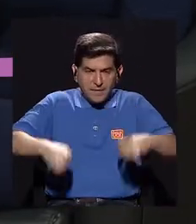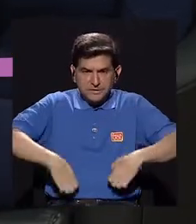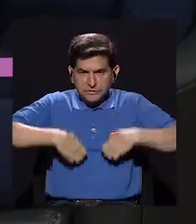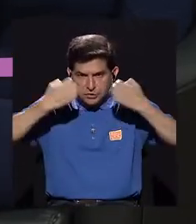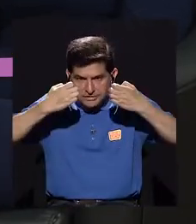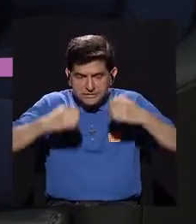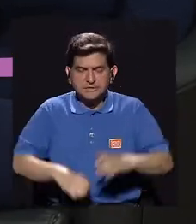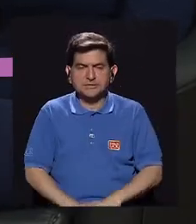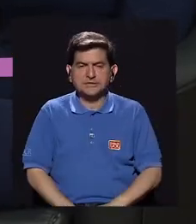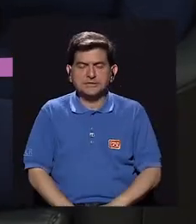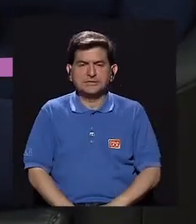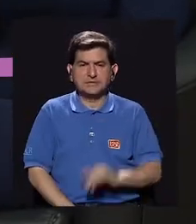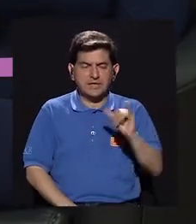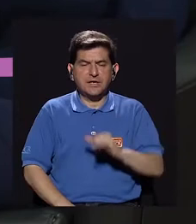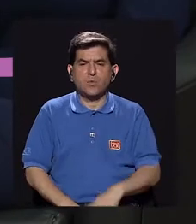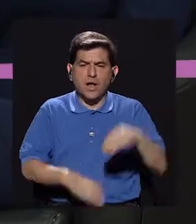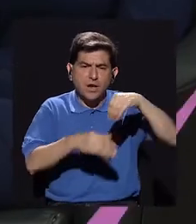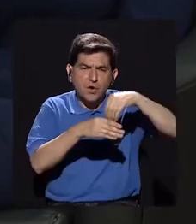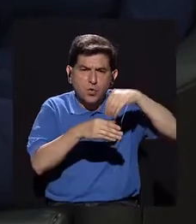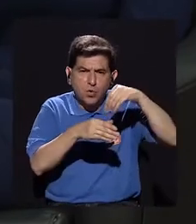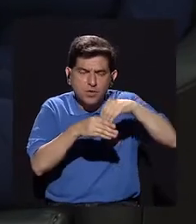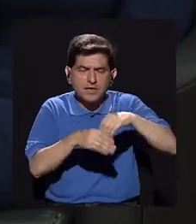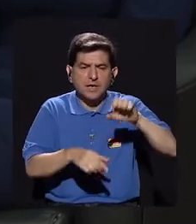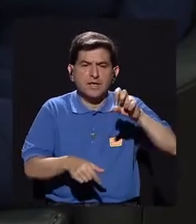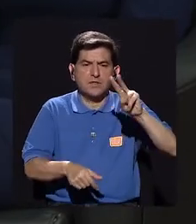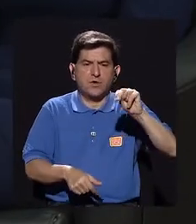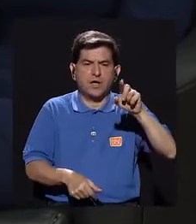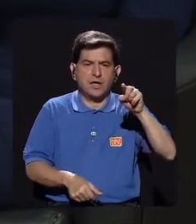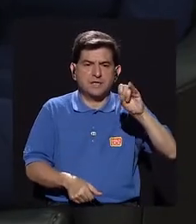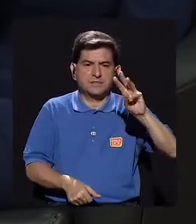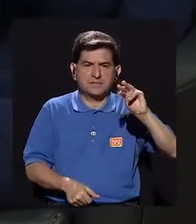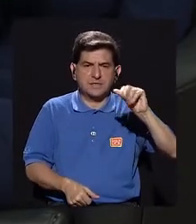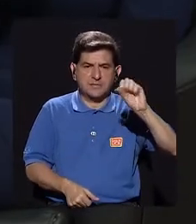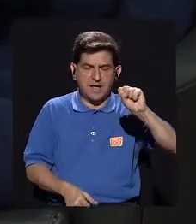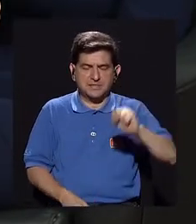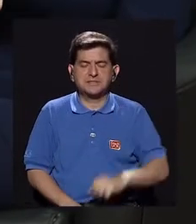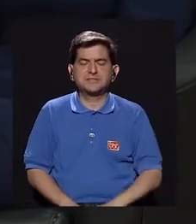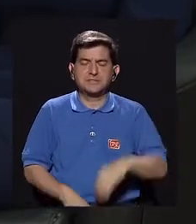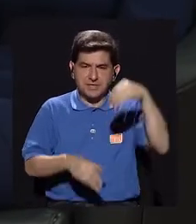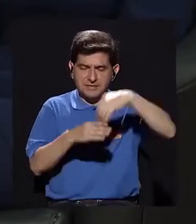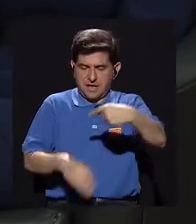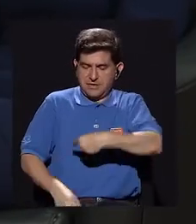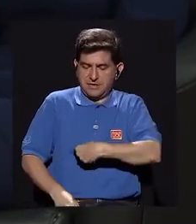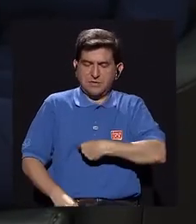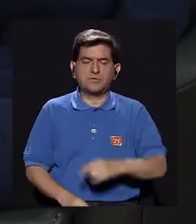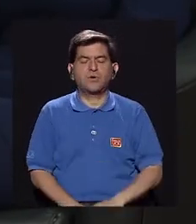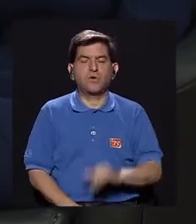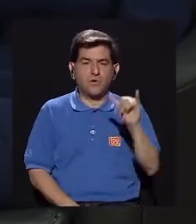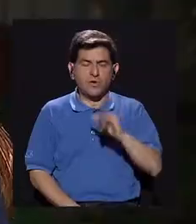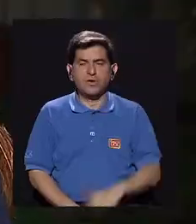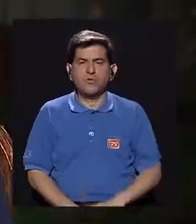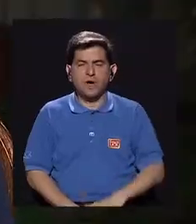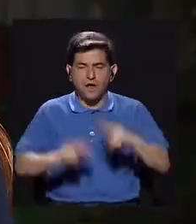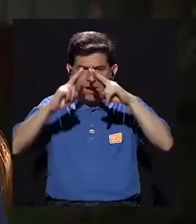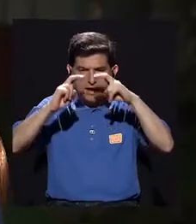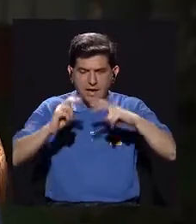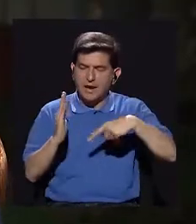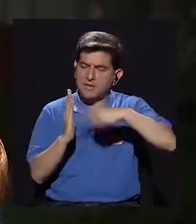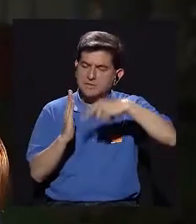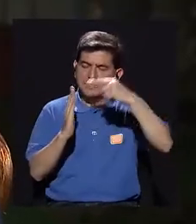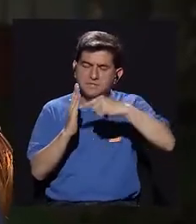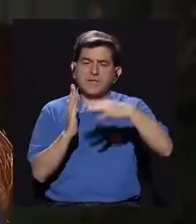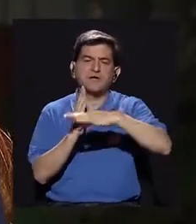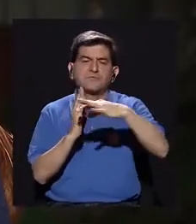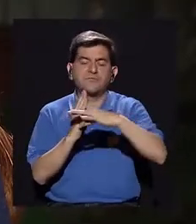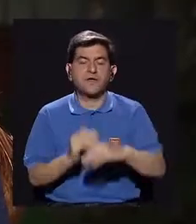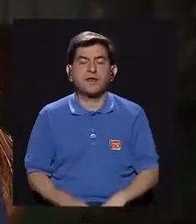inflamación, aumento de las transaminasas y así una serie de laboratorios básicos, incluido el perfil de lípidos. Con esto el médico